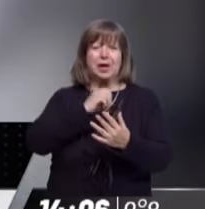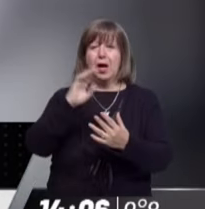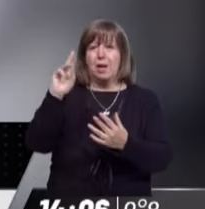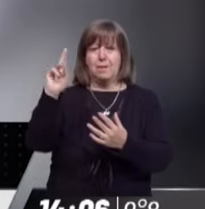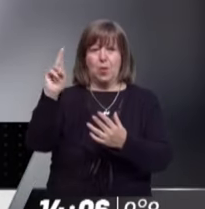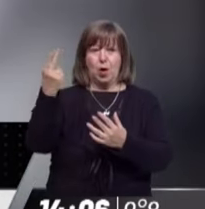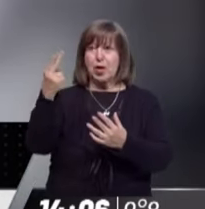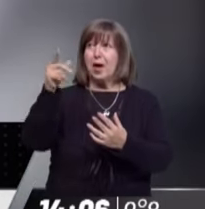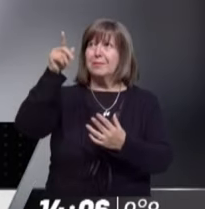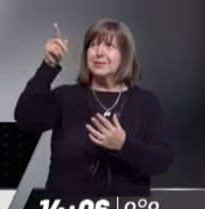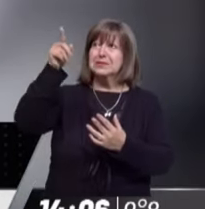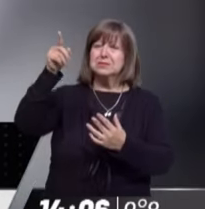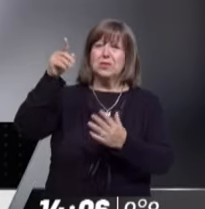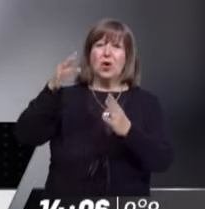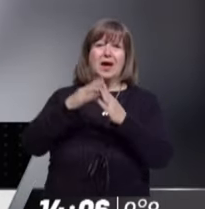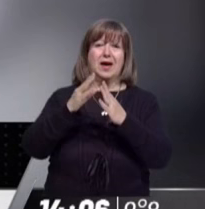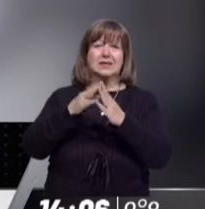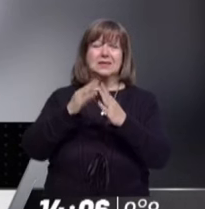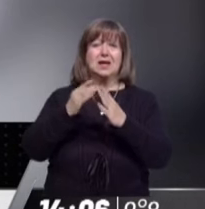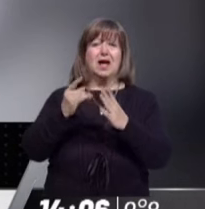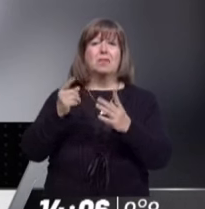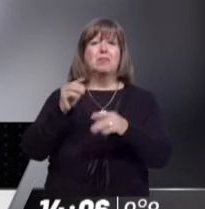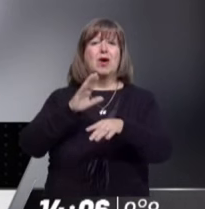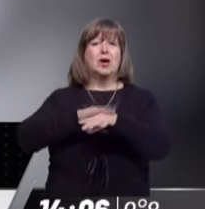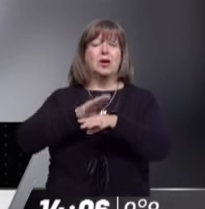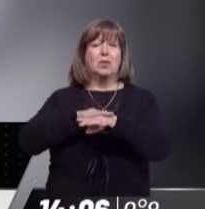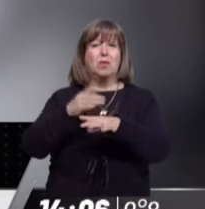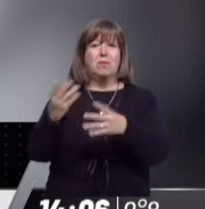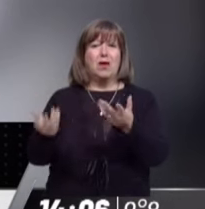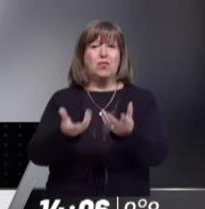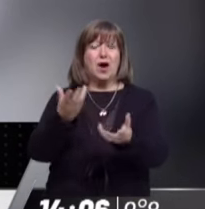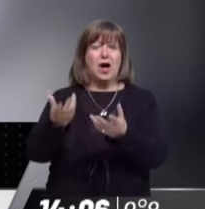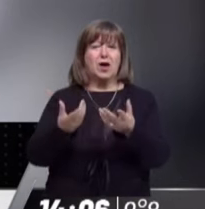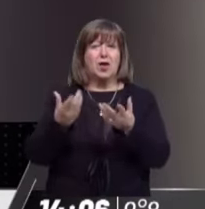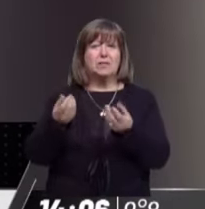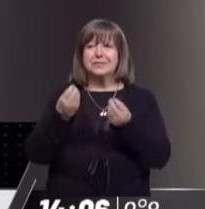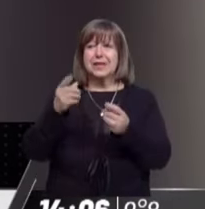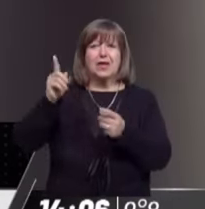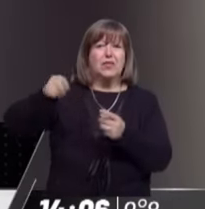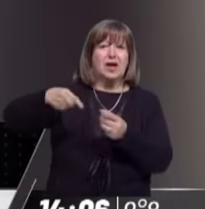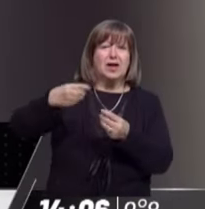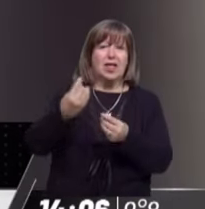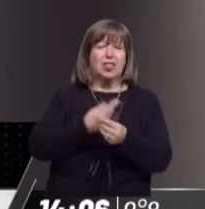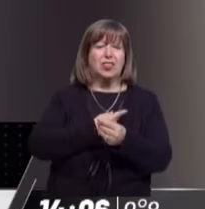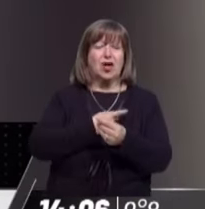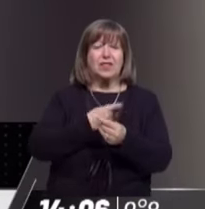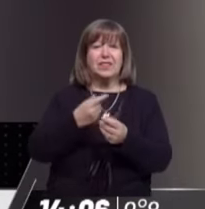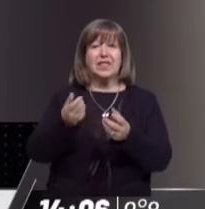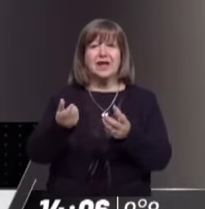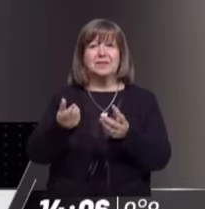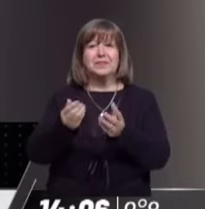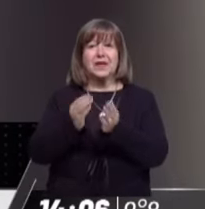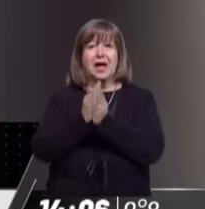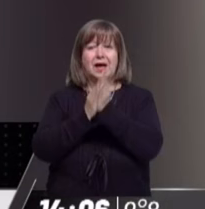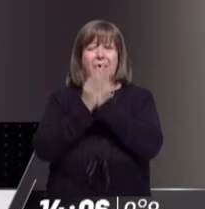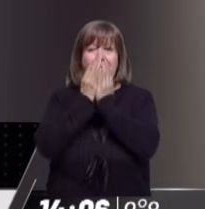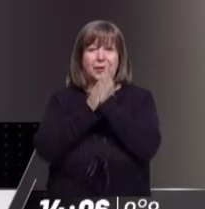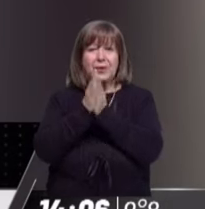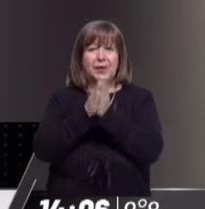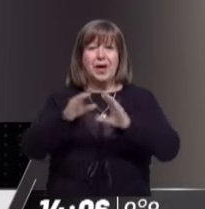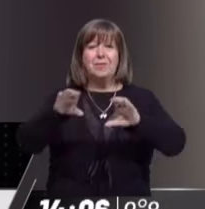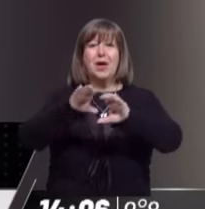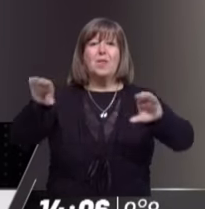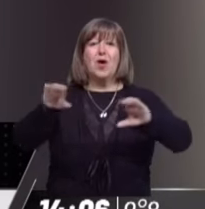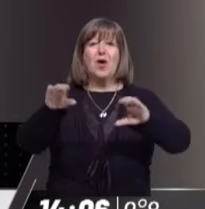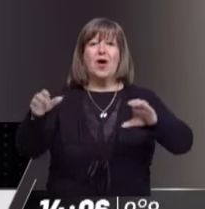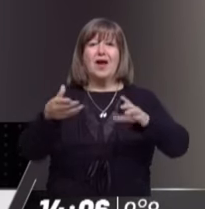en las imágenes, el fuego habría comenzado producto de un desperfecto en una artefacto de calefacción a leña que